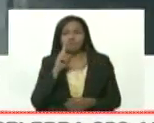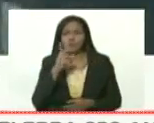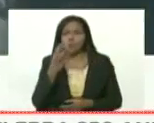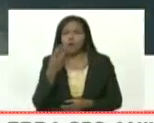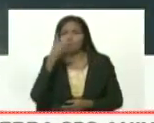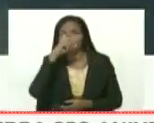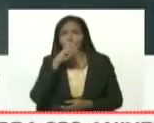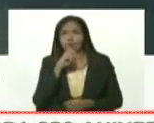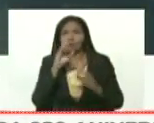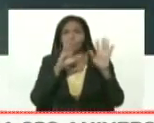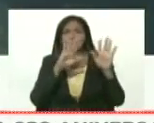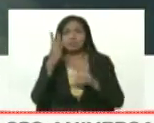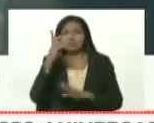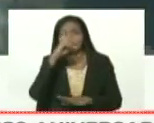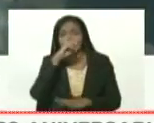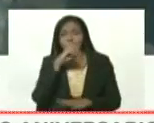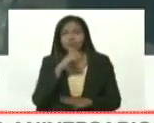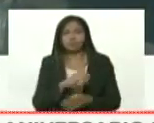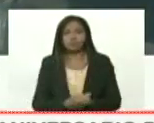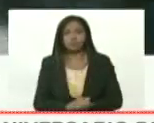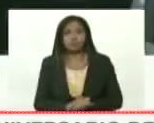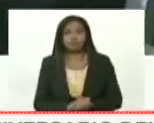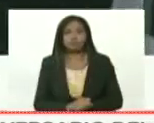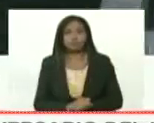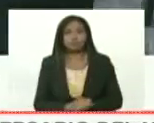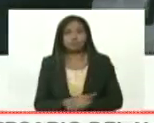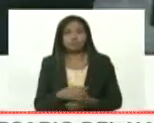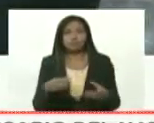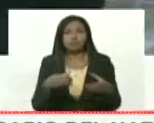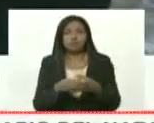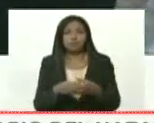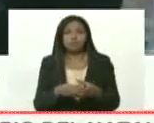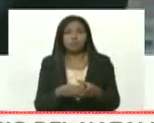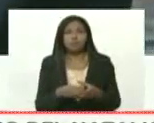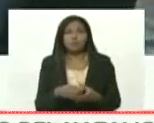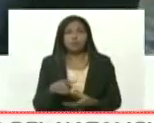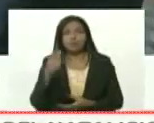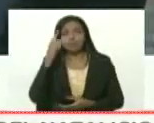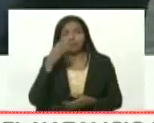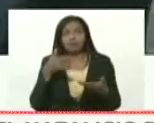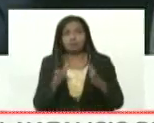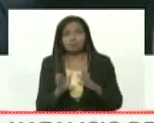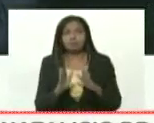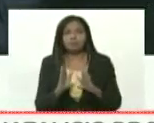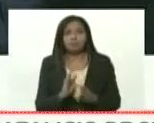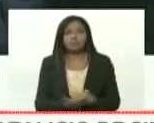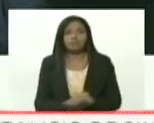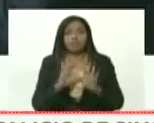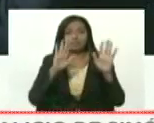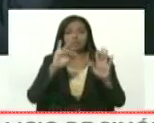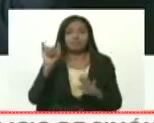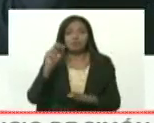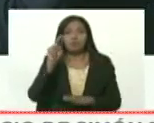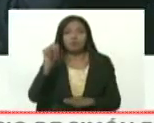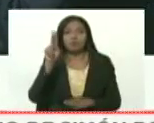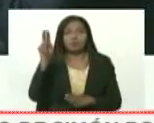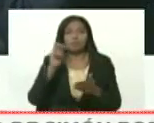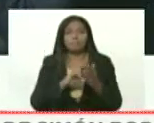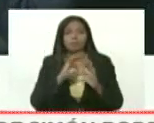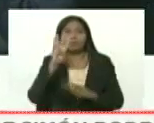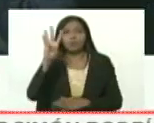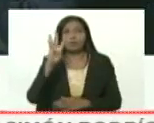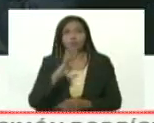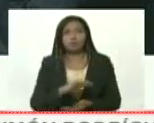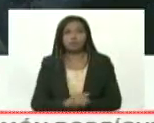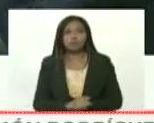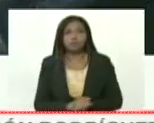Yo tengo 15 años. 15 años. Y este grupo está... ¿Qué fecha naciste? Nací el 10 de junio de 2004.